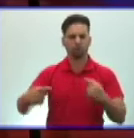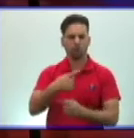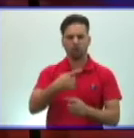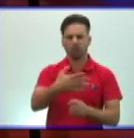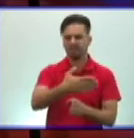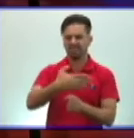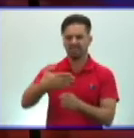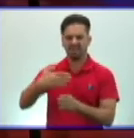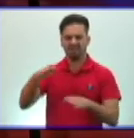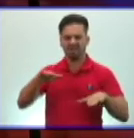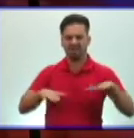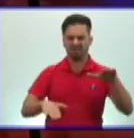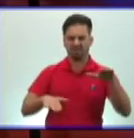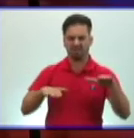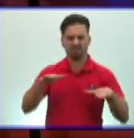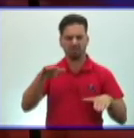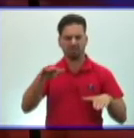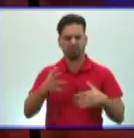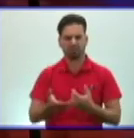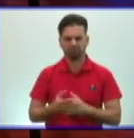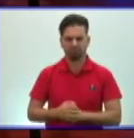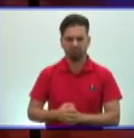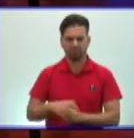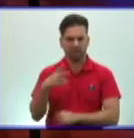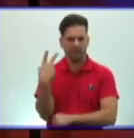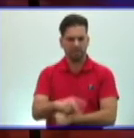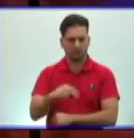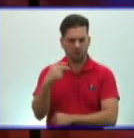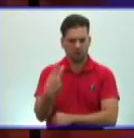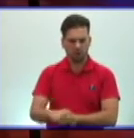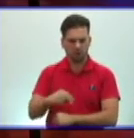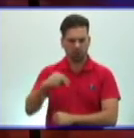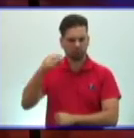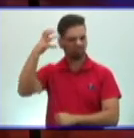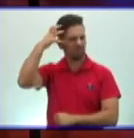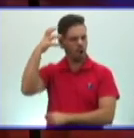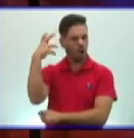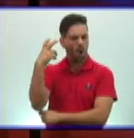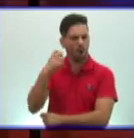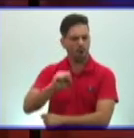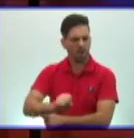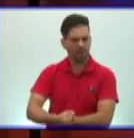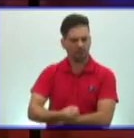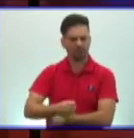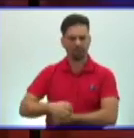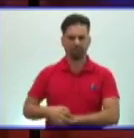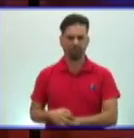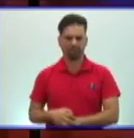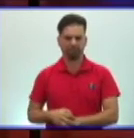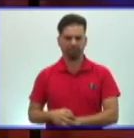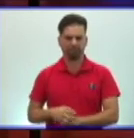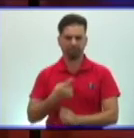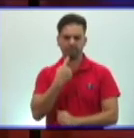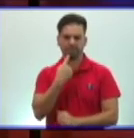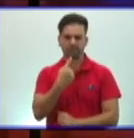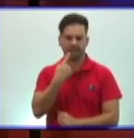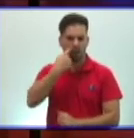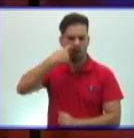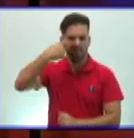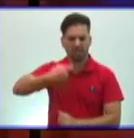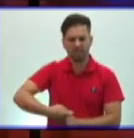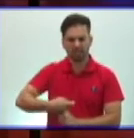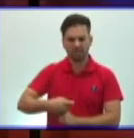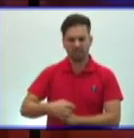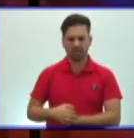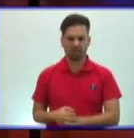la explotación y la dominación, contra las hegemonías, contra el criterio machista o el criterio patriarcal